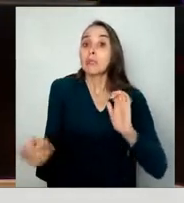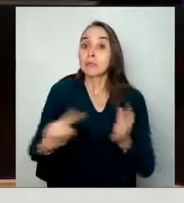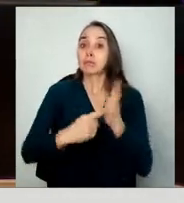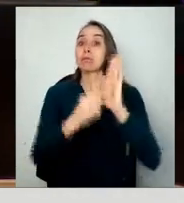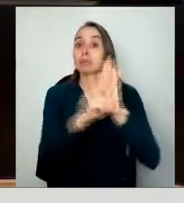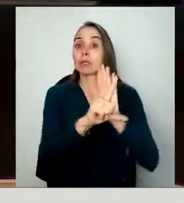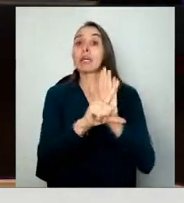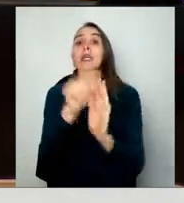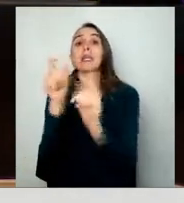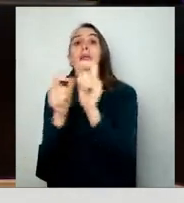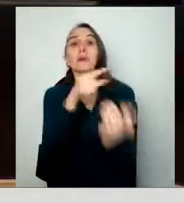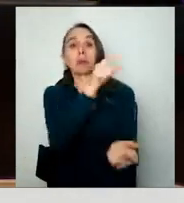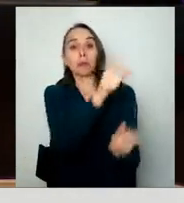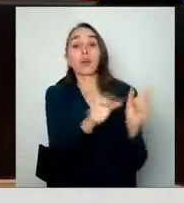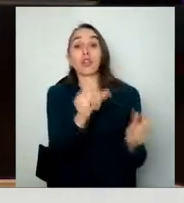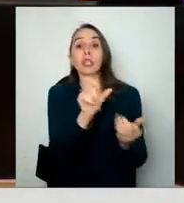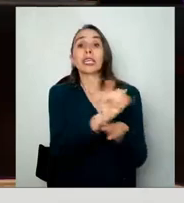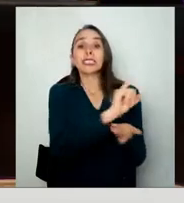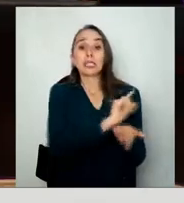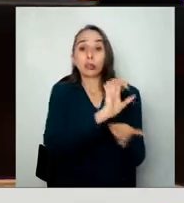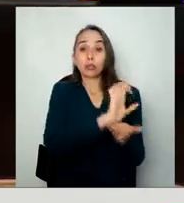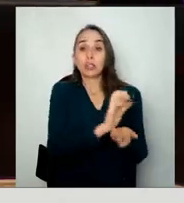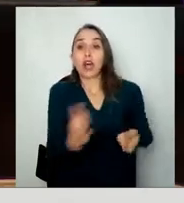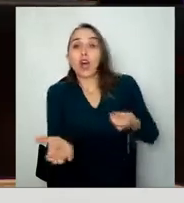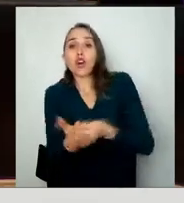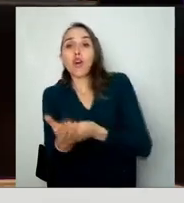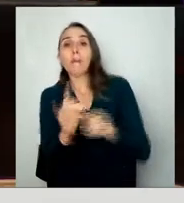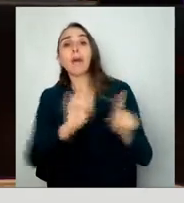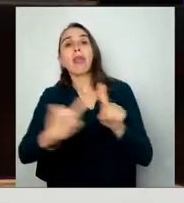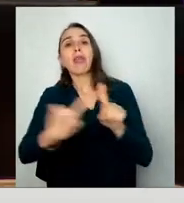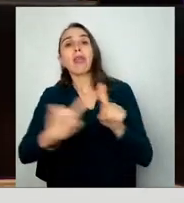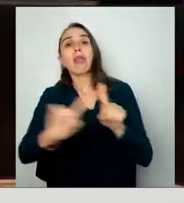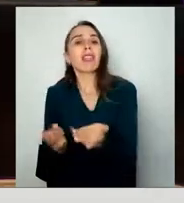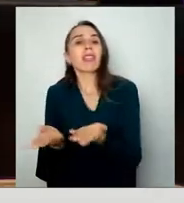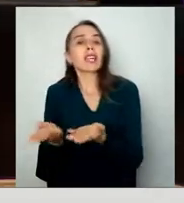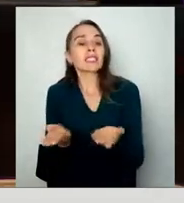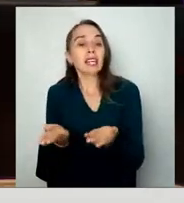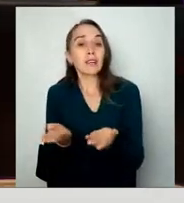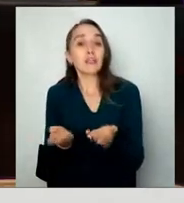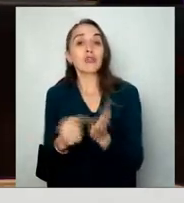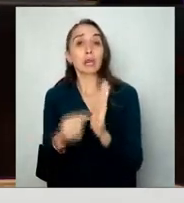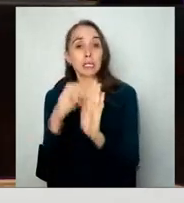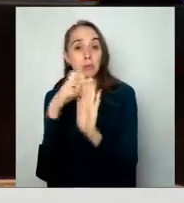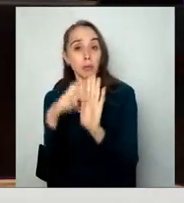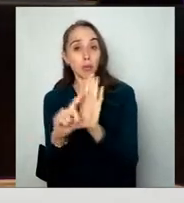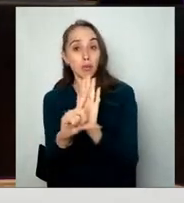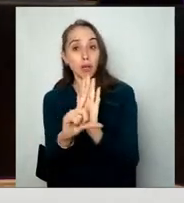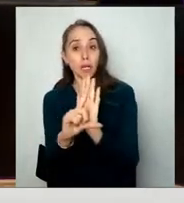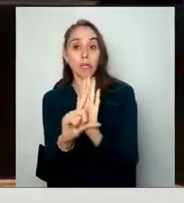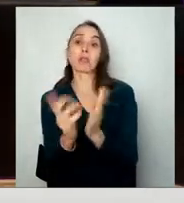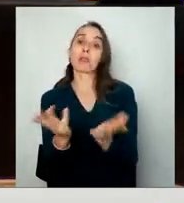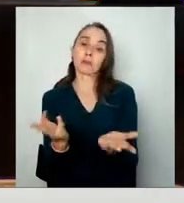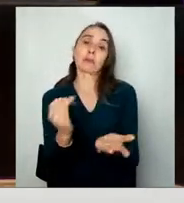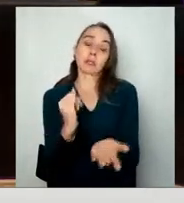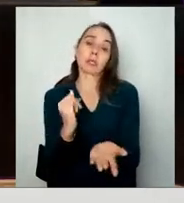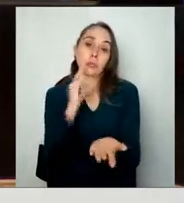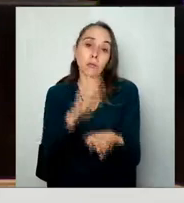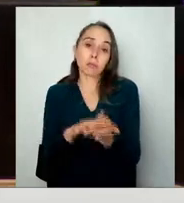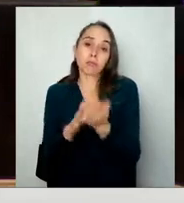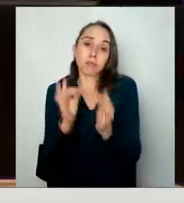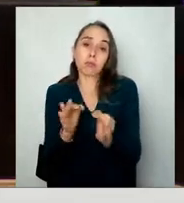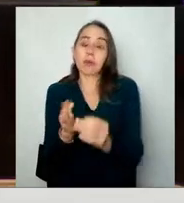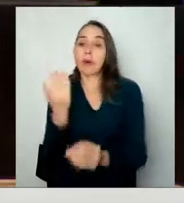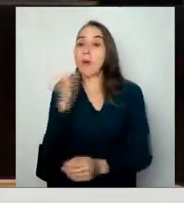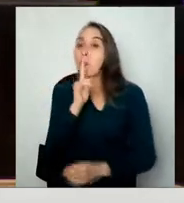servicios de distinta naturaleza y es un proyecto que dado y evidentemente los últimos hechos que